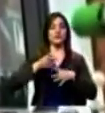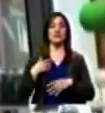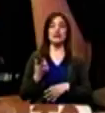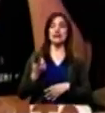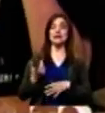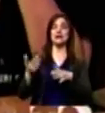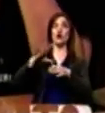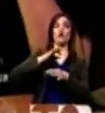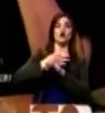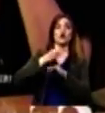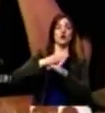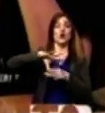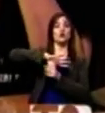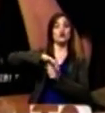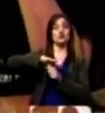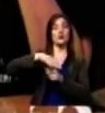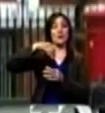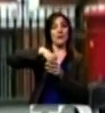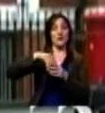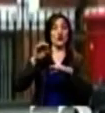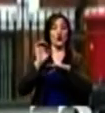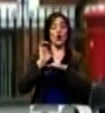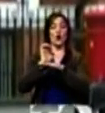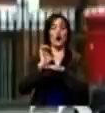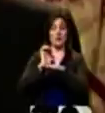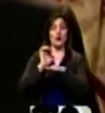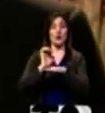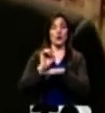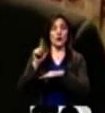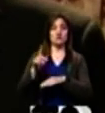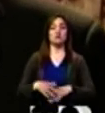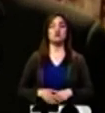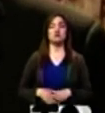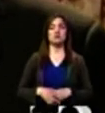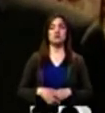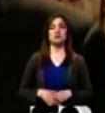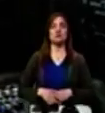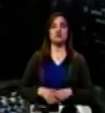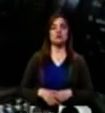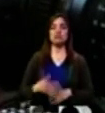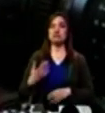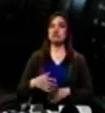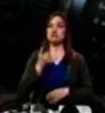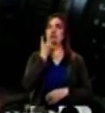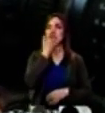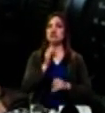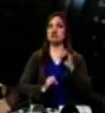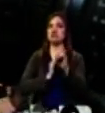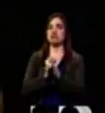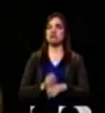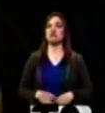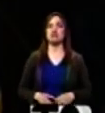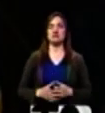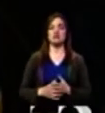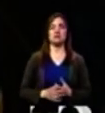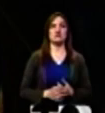intento de nombrarlo funcionario diplomático en la embajada en Londres, evitan hablar de un desacierto diplomático internacional.